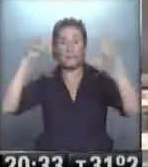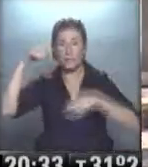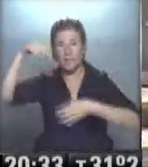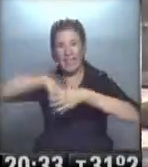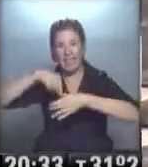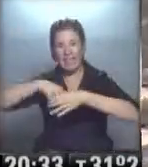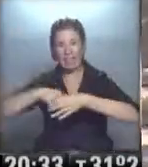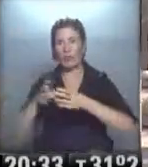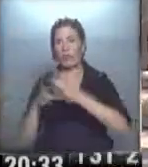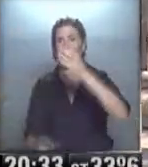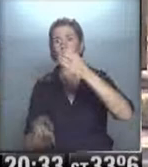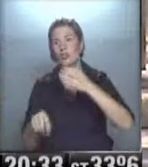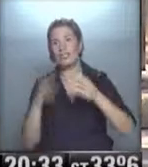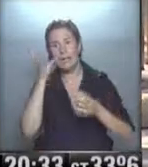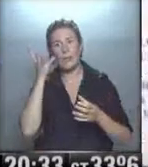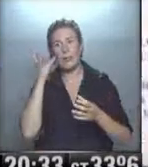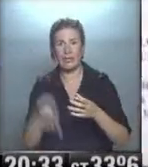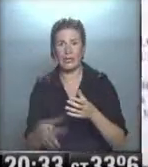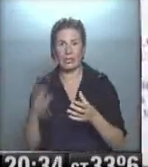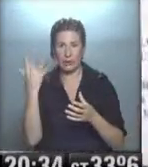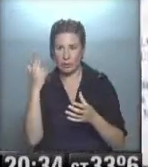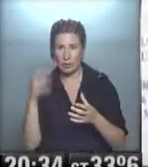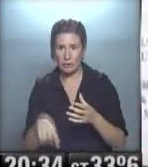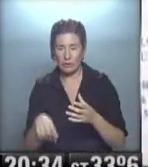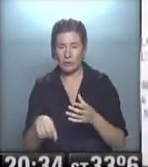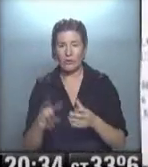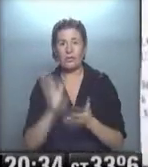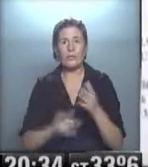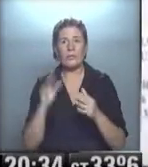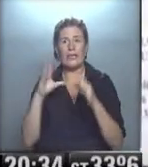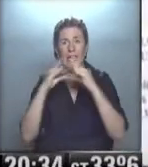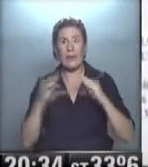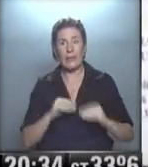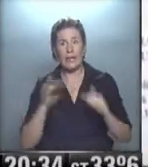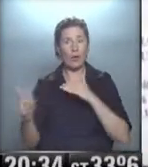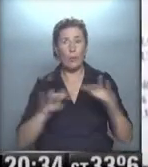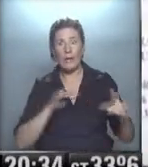botella. ¿Y con respecto a Navidad? Con respecto a Navidad, casi siempre aumentan un